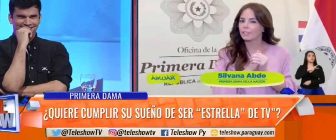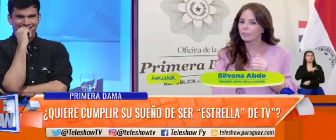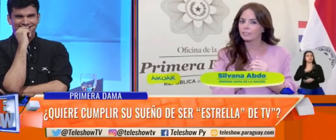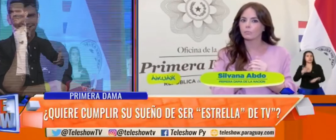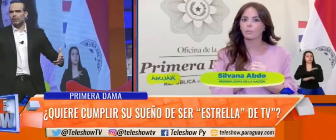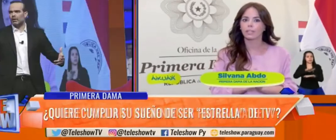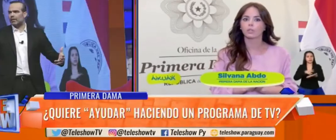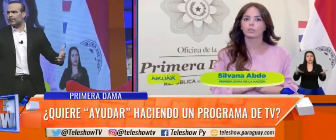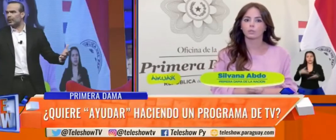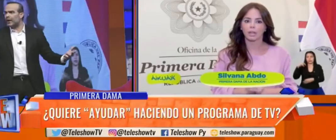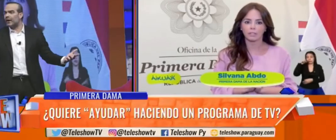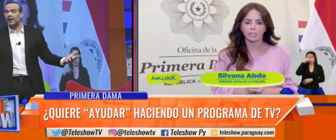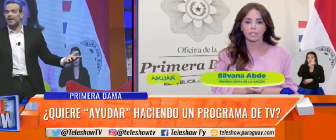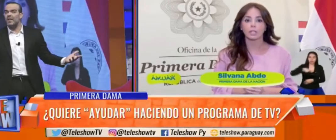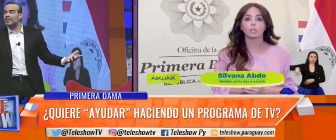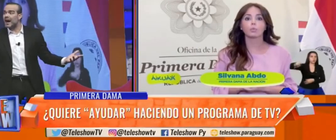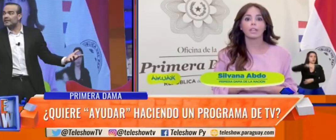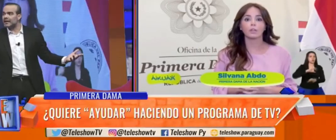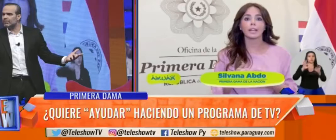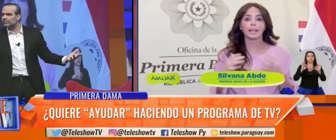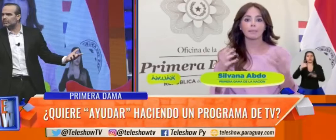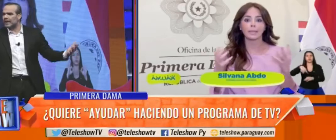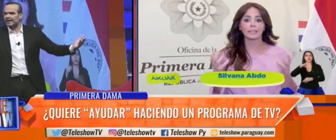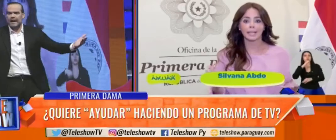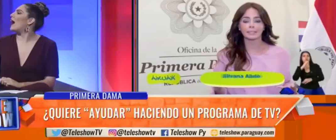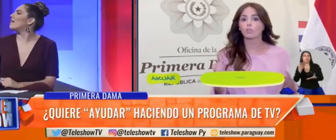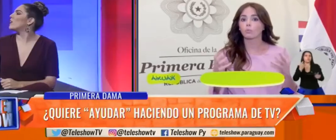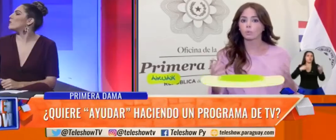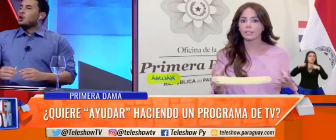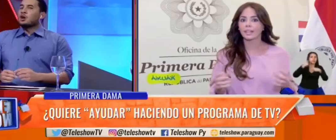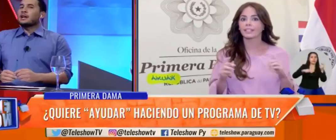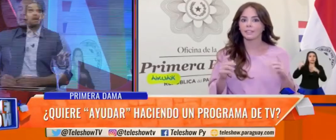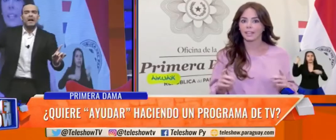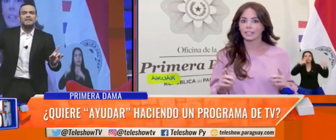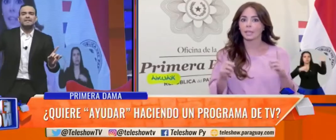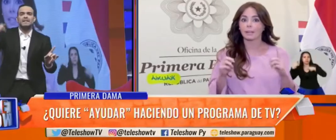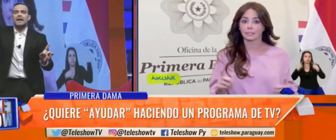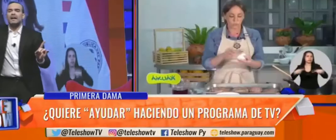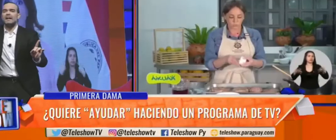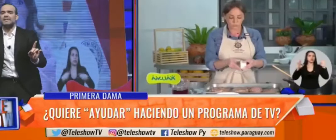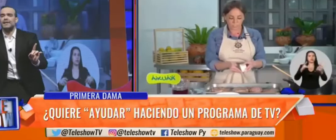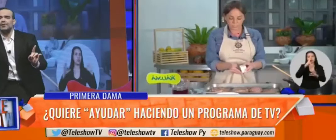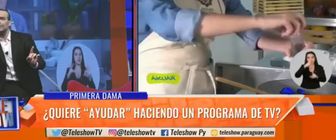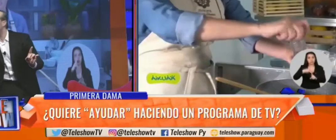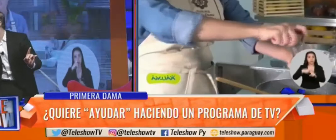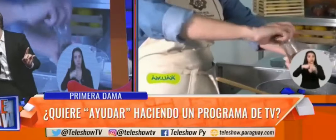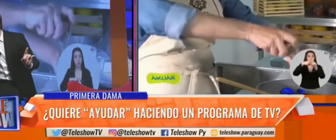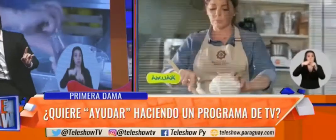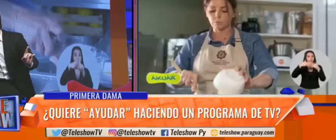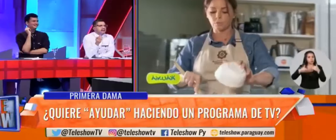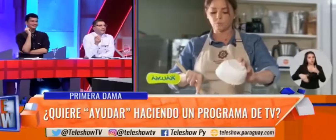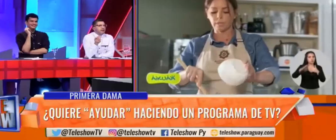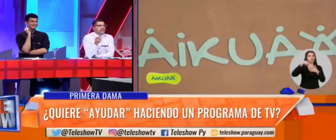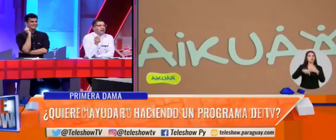poder reinventarse. ¿Sabes cómo va, Álvaro? No, querido profesor. Trabajar signo. A mí